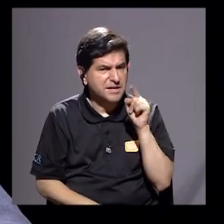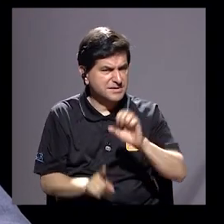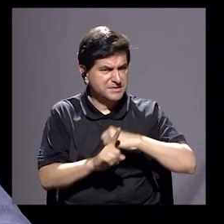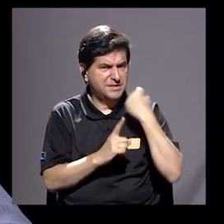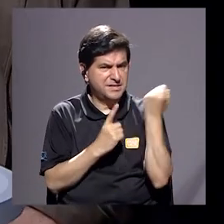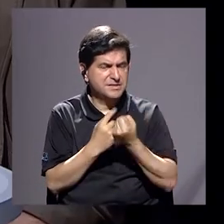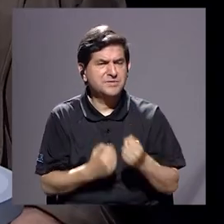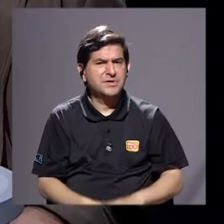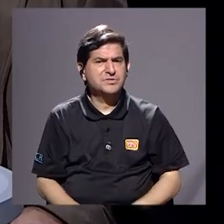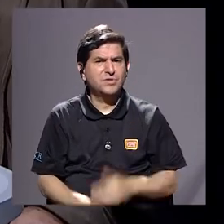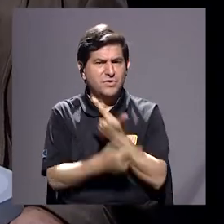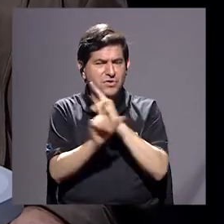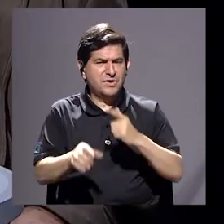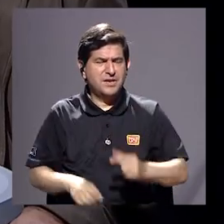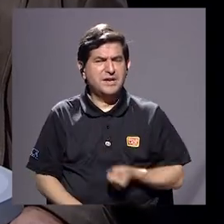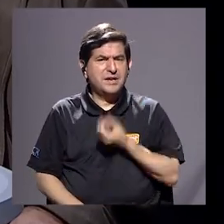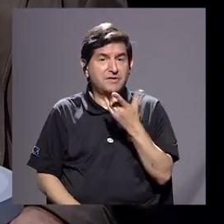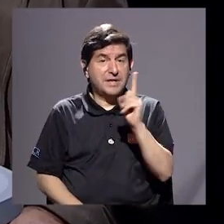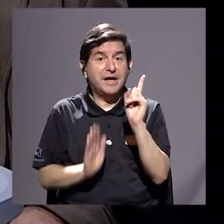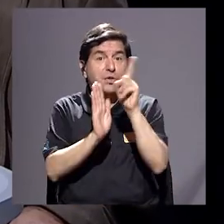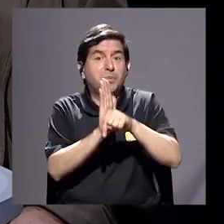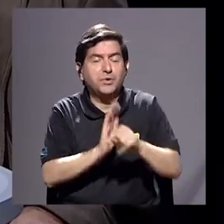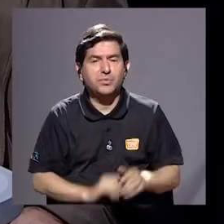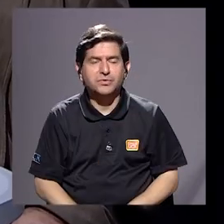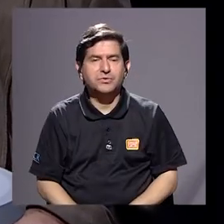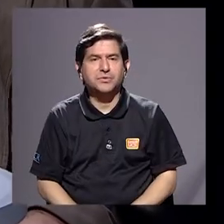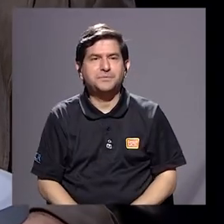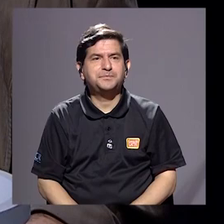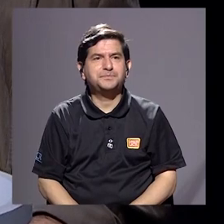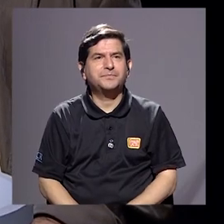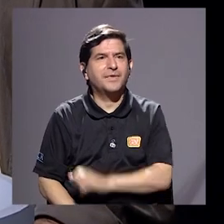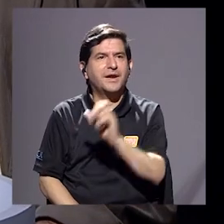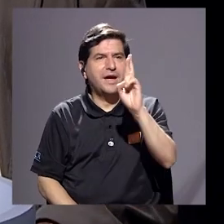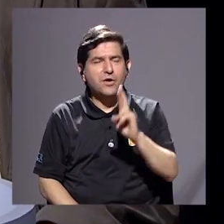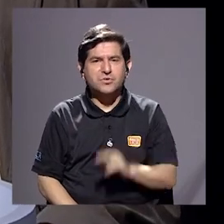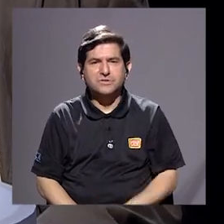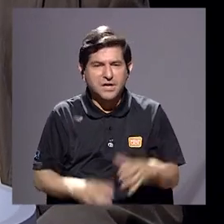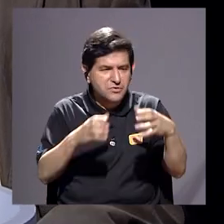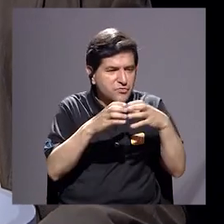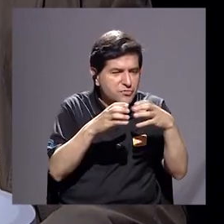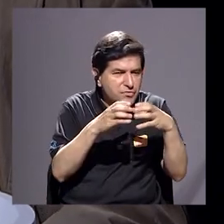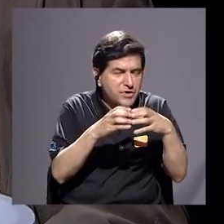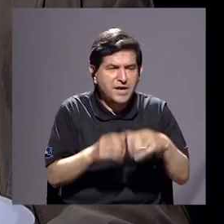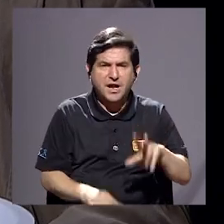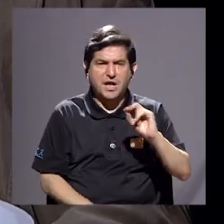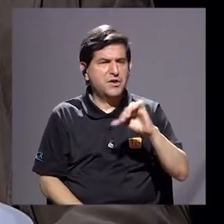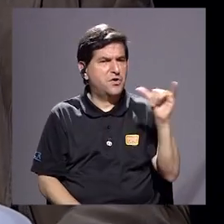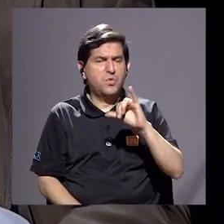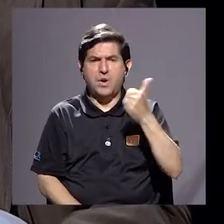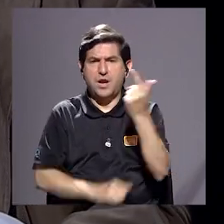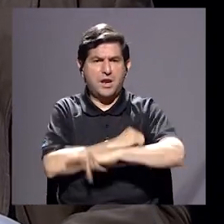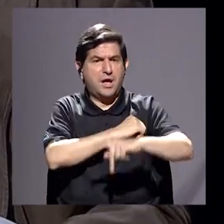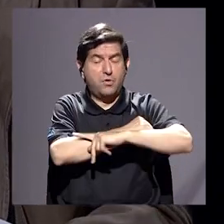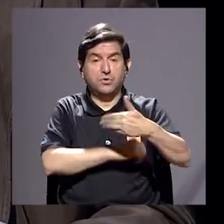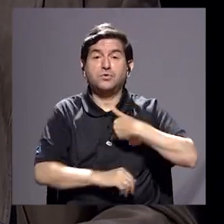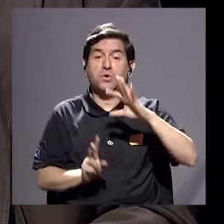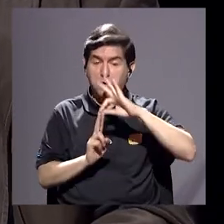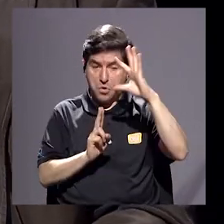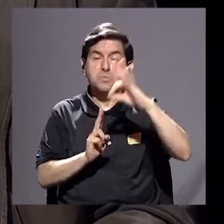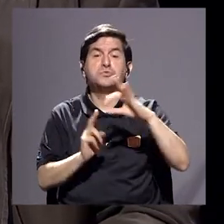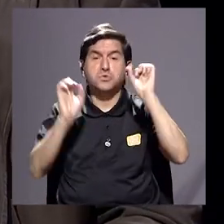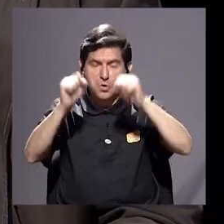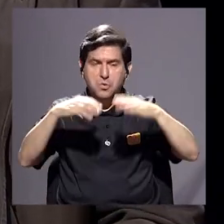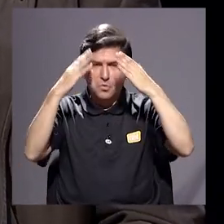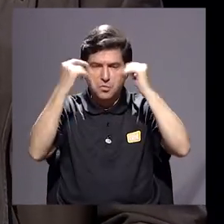salud de esa libertad el mercado minuto la concentración en costa rica no es tan seria como otros países y todavía tenemos alternativas